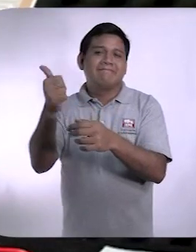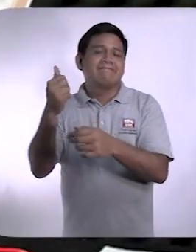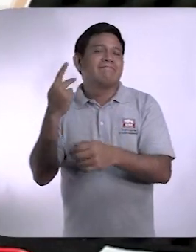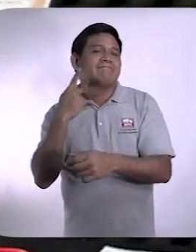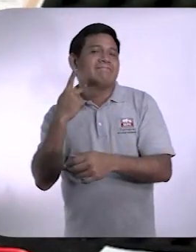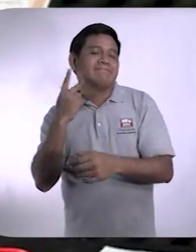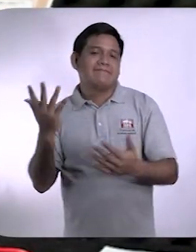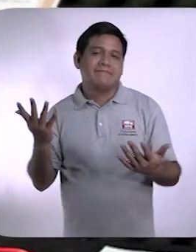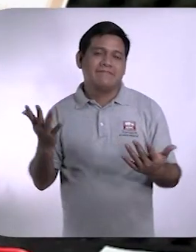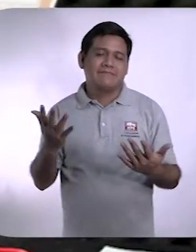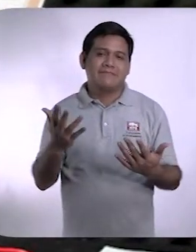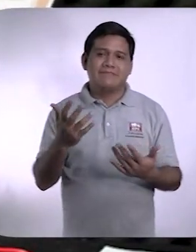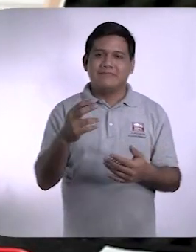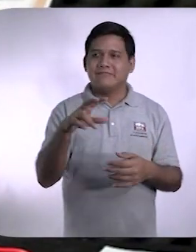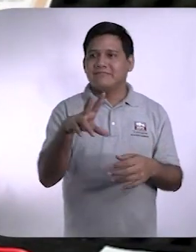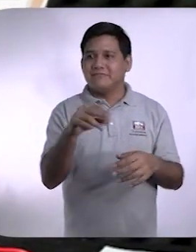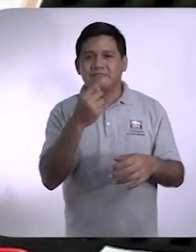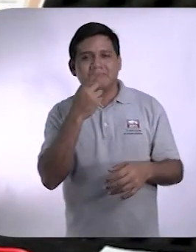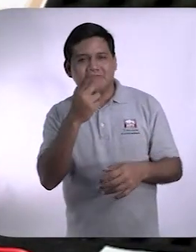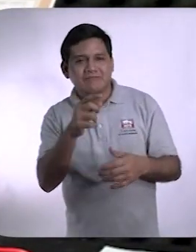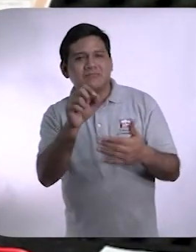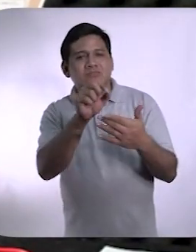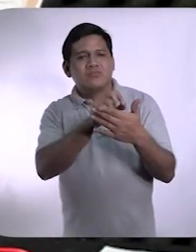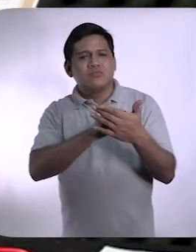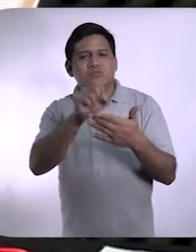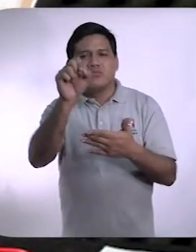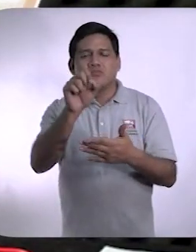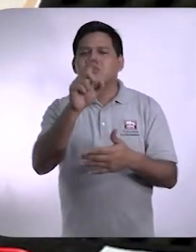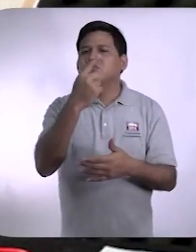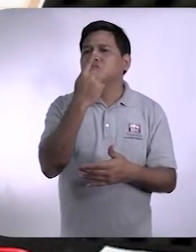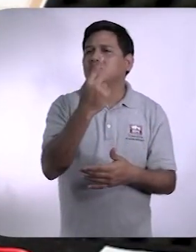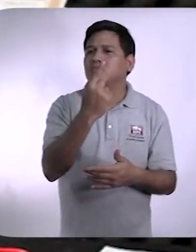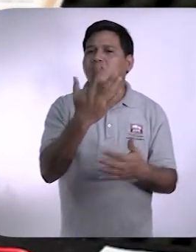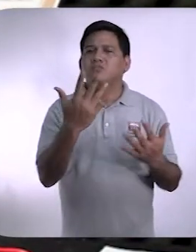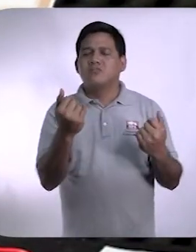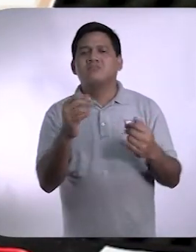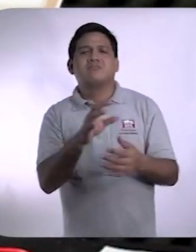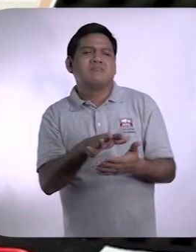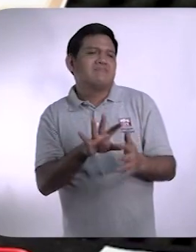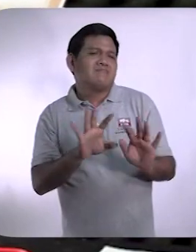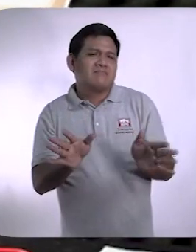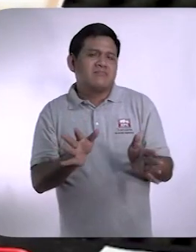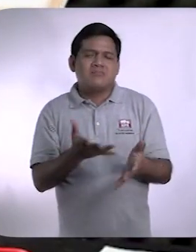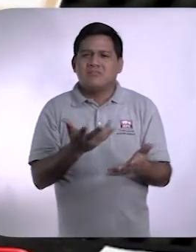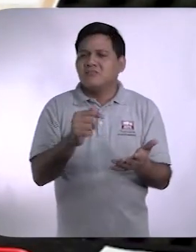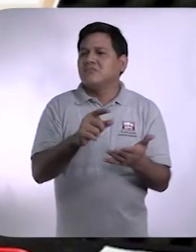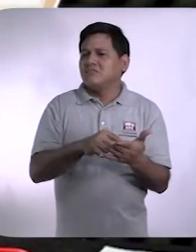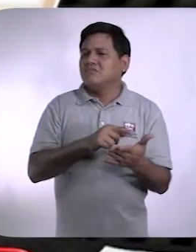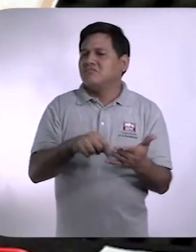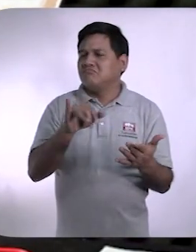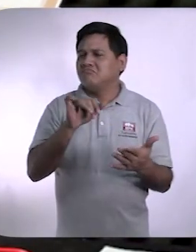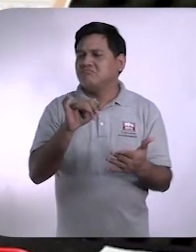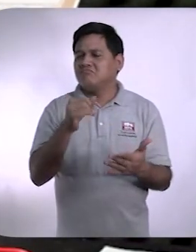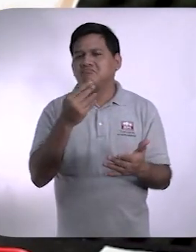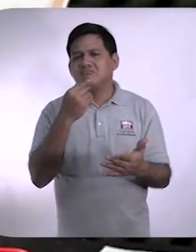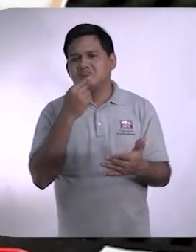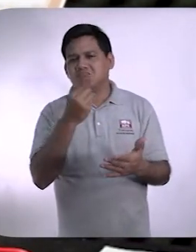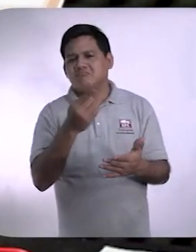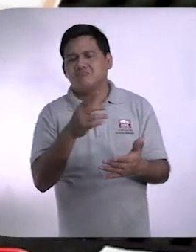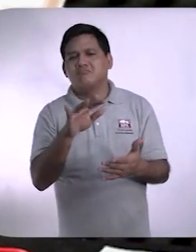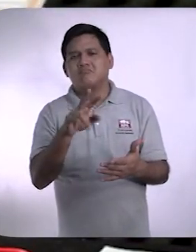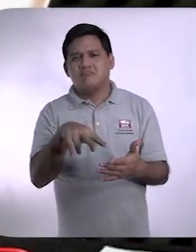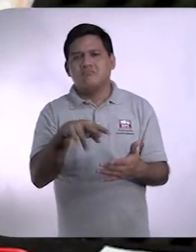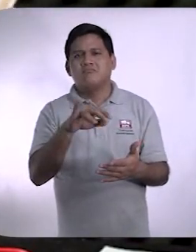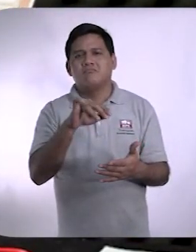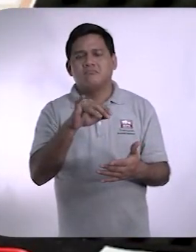que como la intersección está dentro de un recuadro, pues obviamente donde se da la intersección es la intención